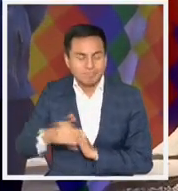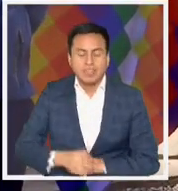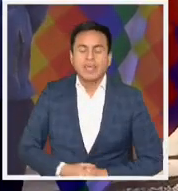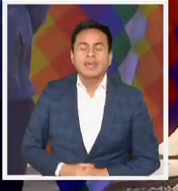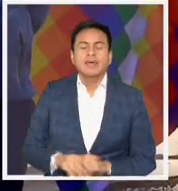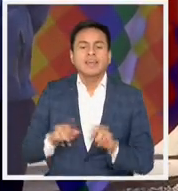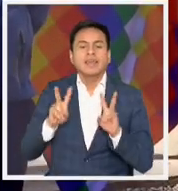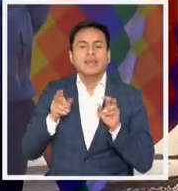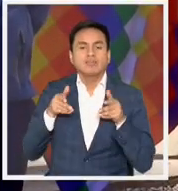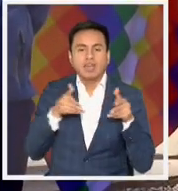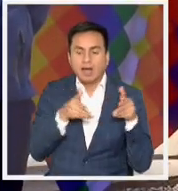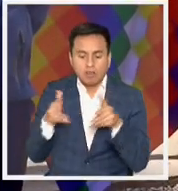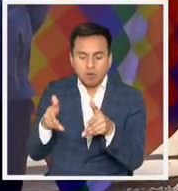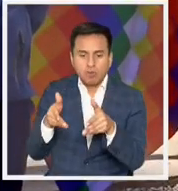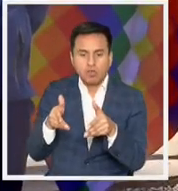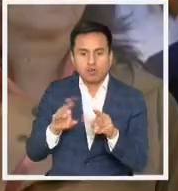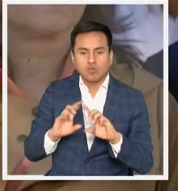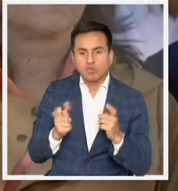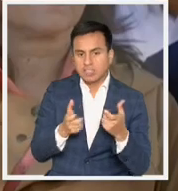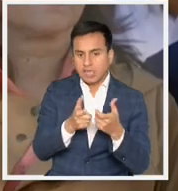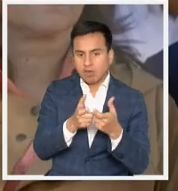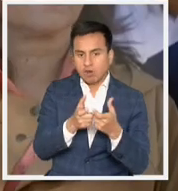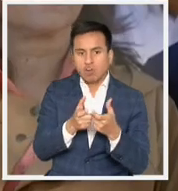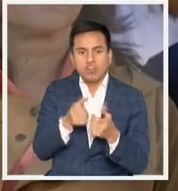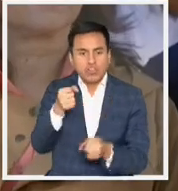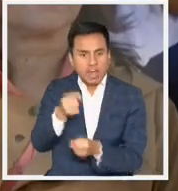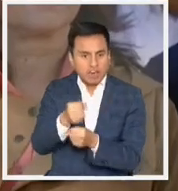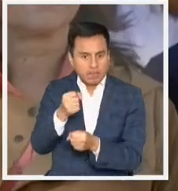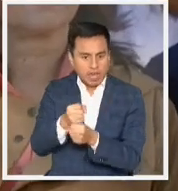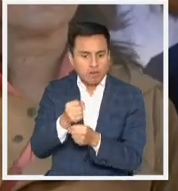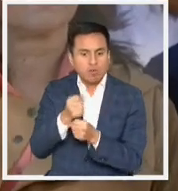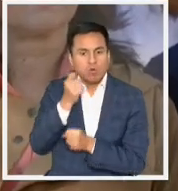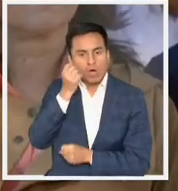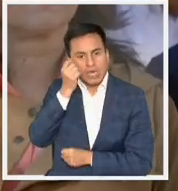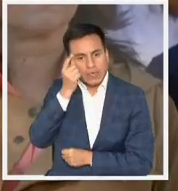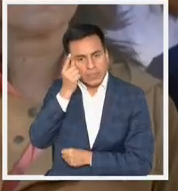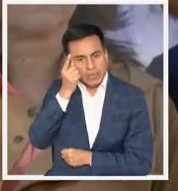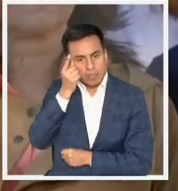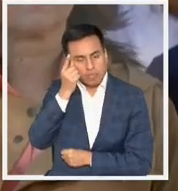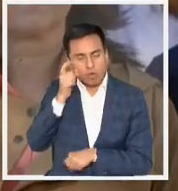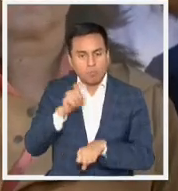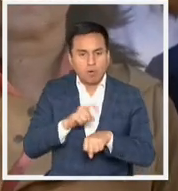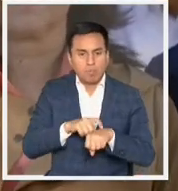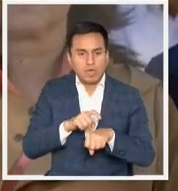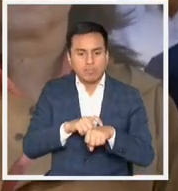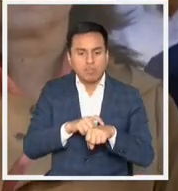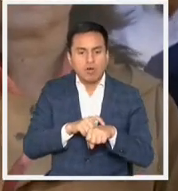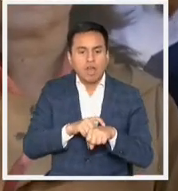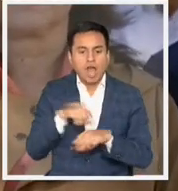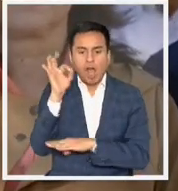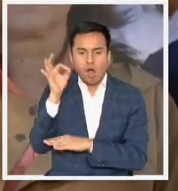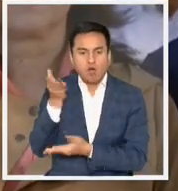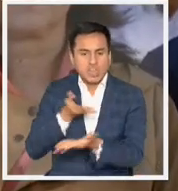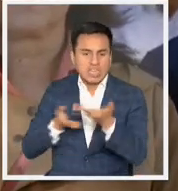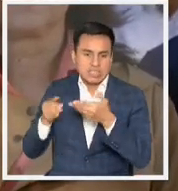Y al plebiscito también. Encausado hoy día, el Consejo está realizando su trabajo, están, entiendo, en un momento de recepción de